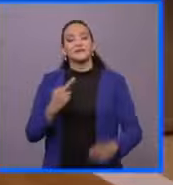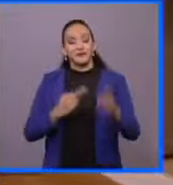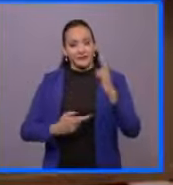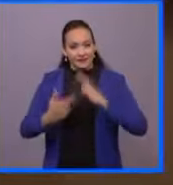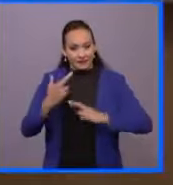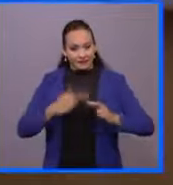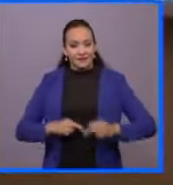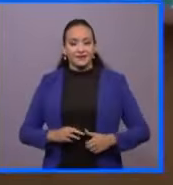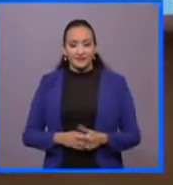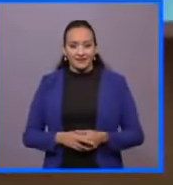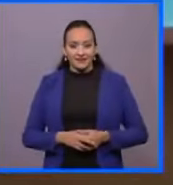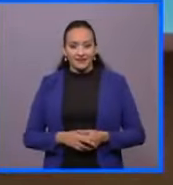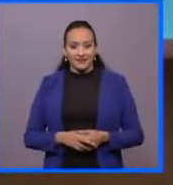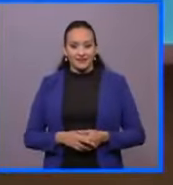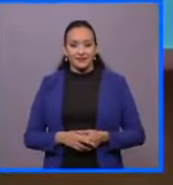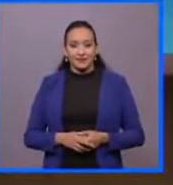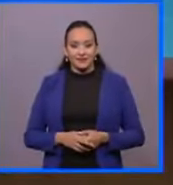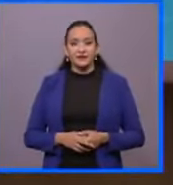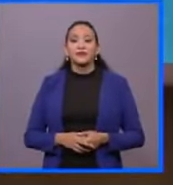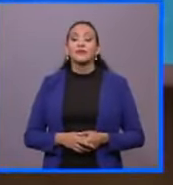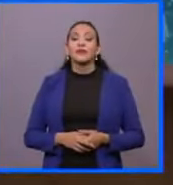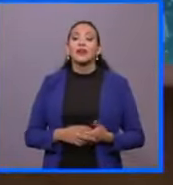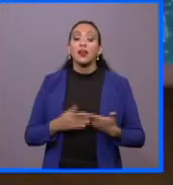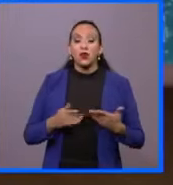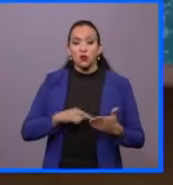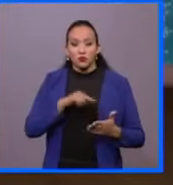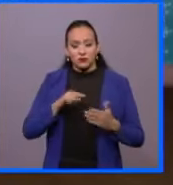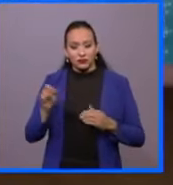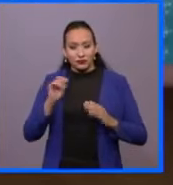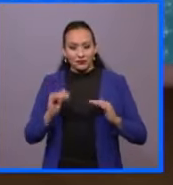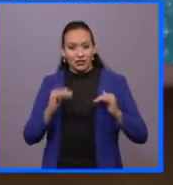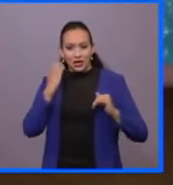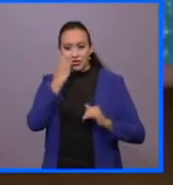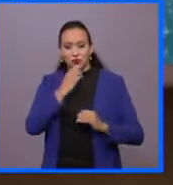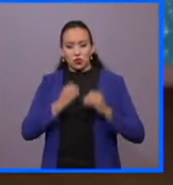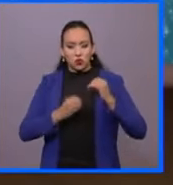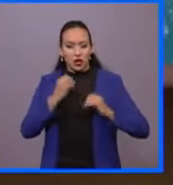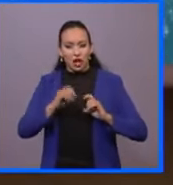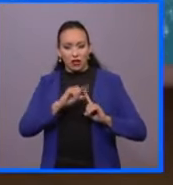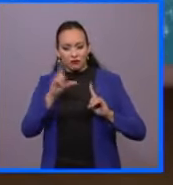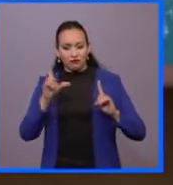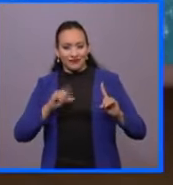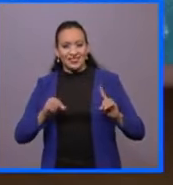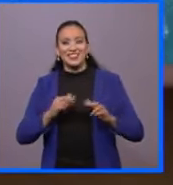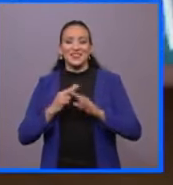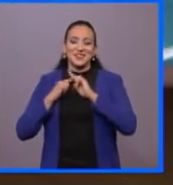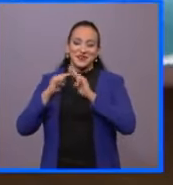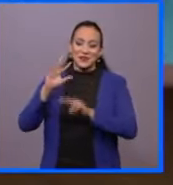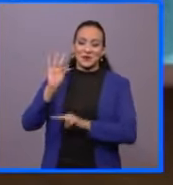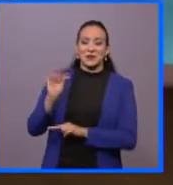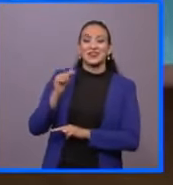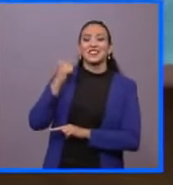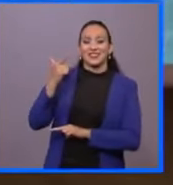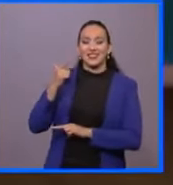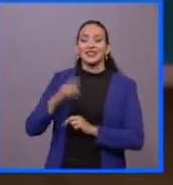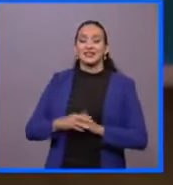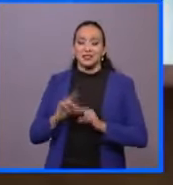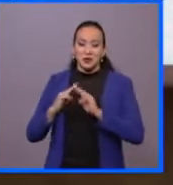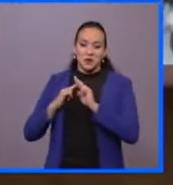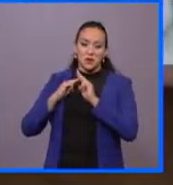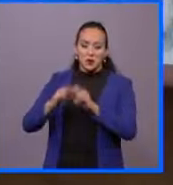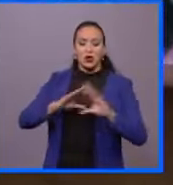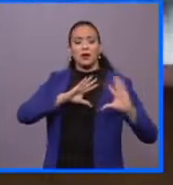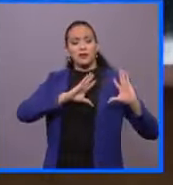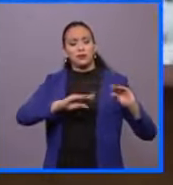Más adelante, con evento académico, la Escuela Judicial celebra su 47 aniversario, formando